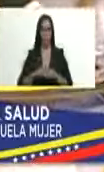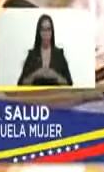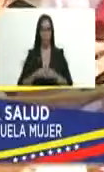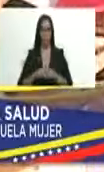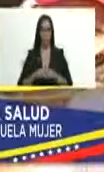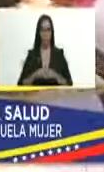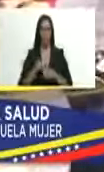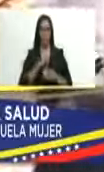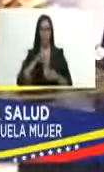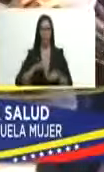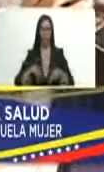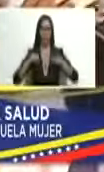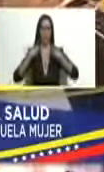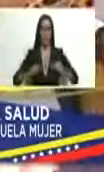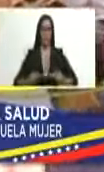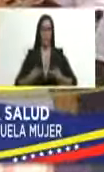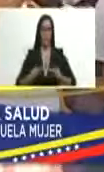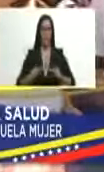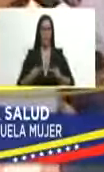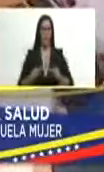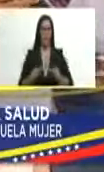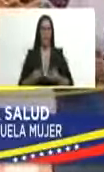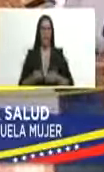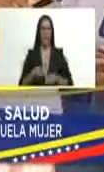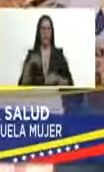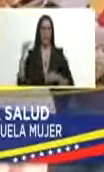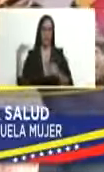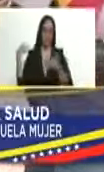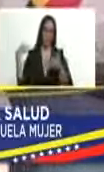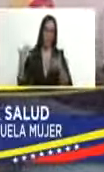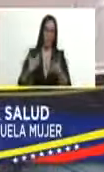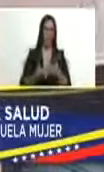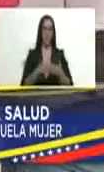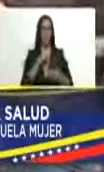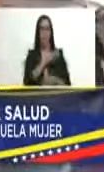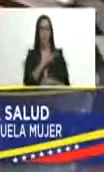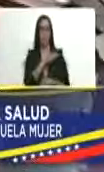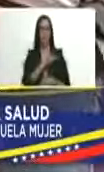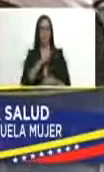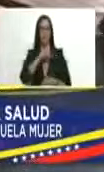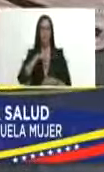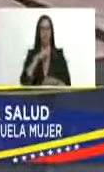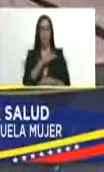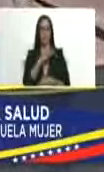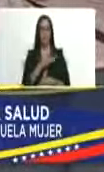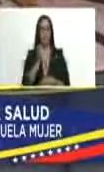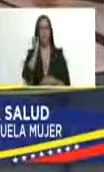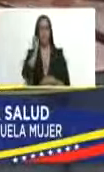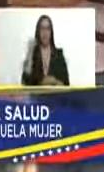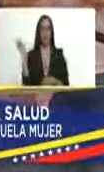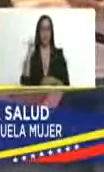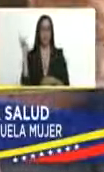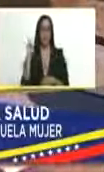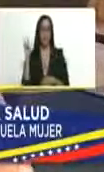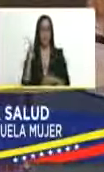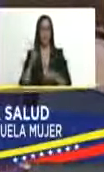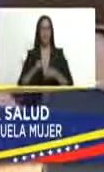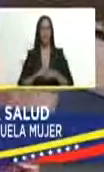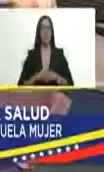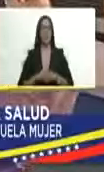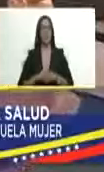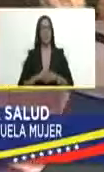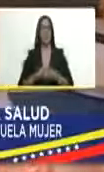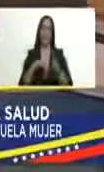nuestra nueva generación de las misiones. Nuestra gran misión Venezuela Mujer, mi comandante, va